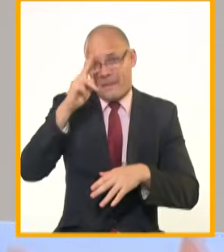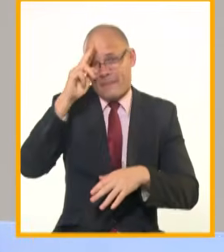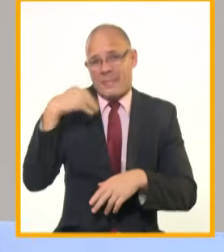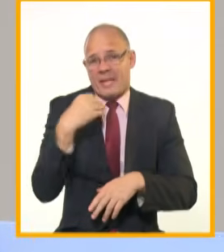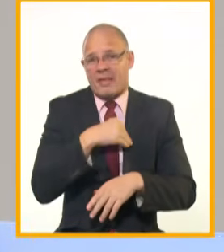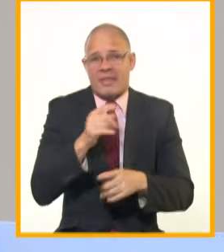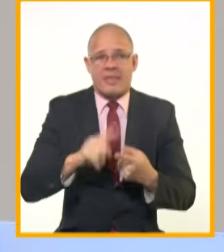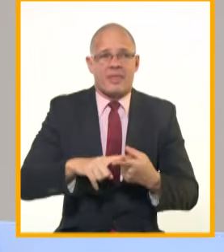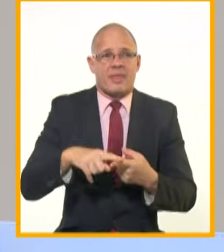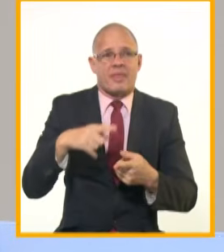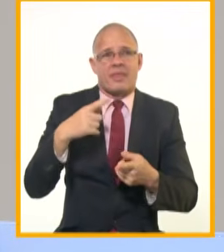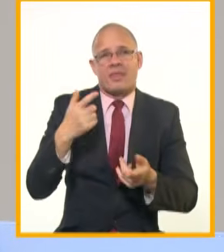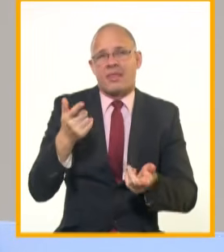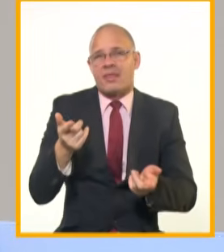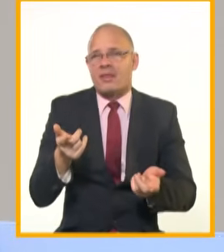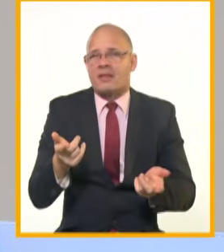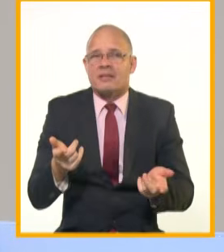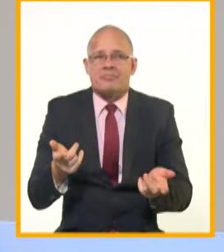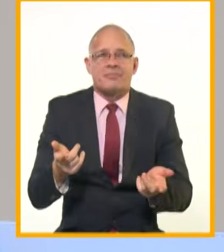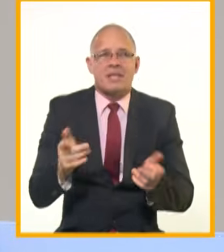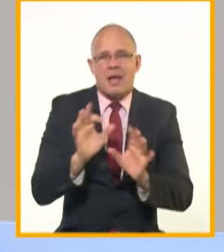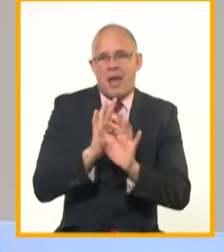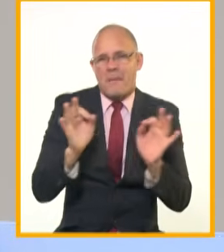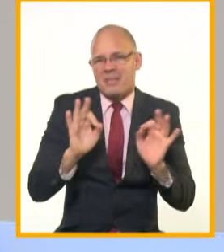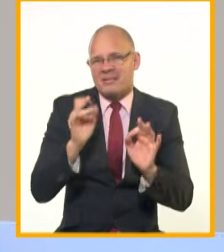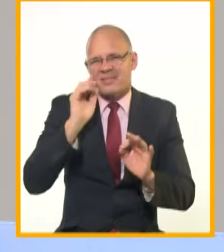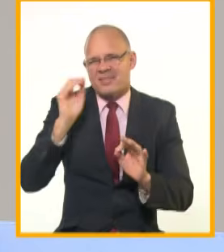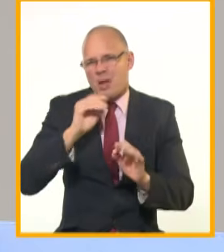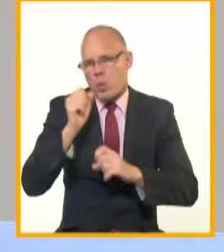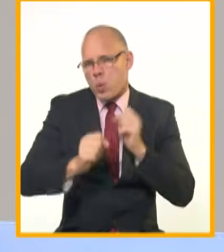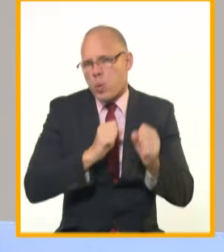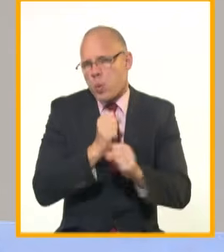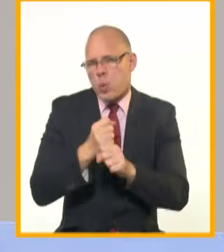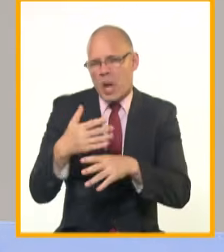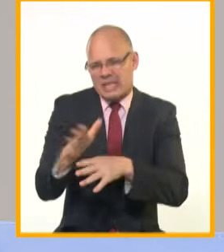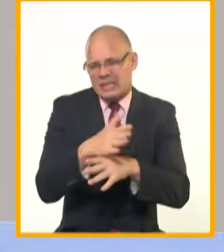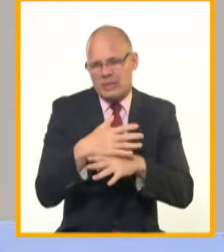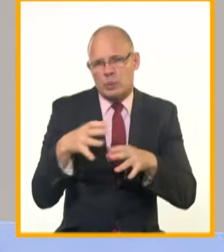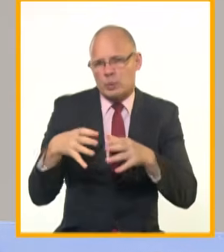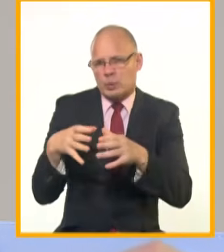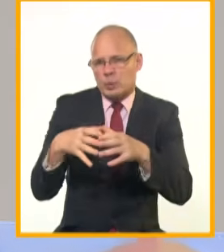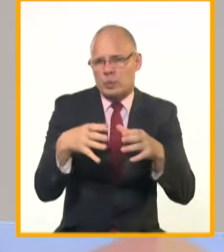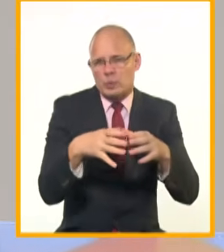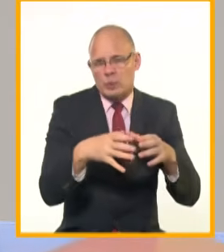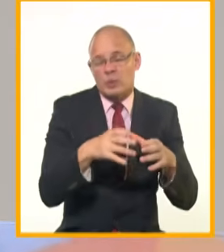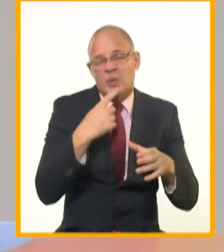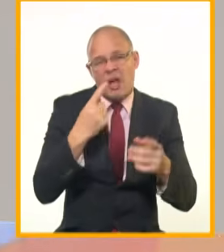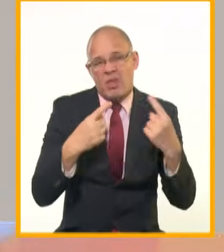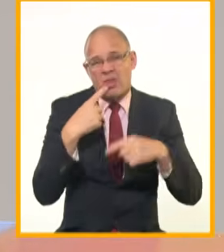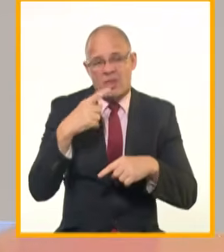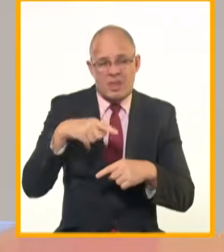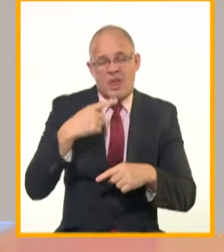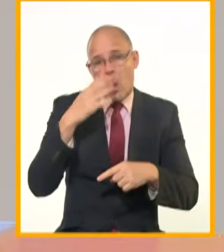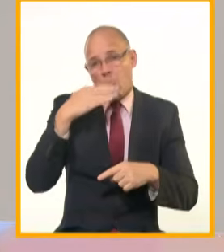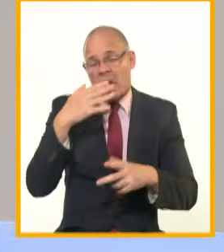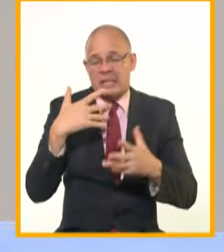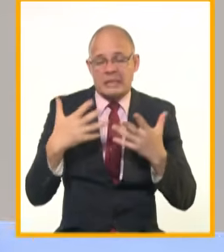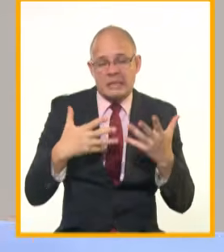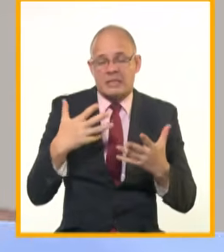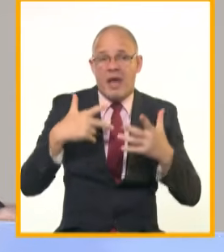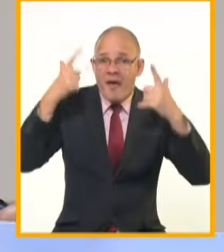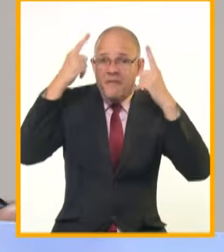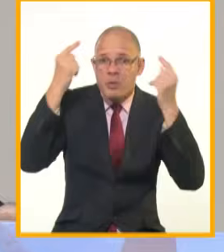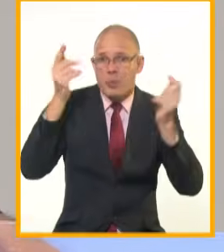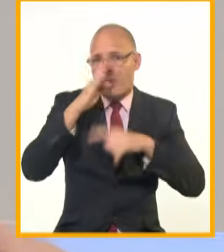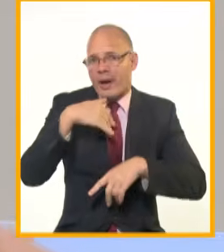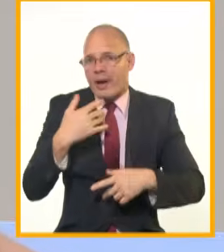los diferentes equipos básicos de trabajo, para la asistencia médica, la carencia de enfermeras. En fin,